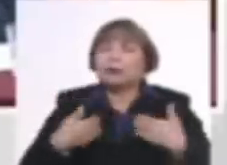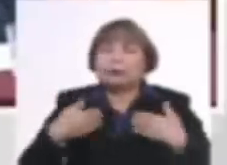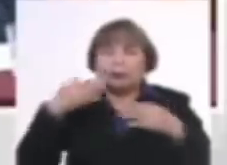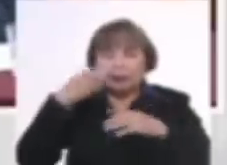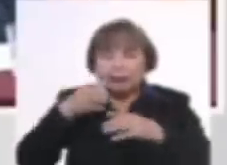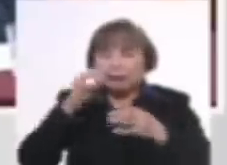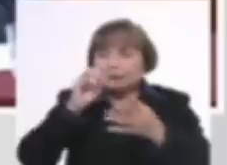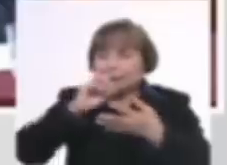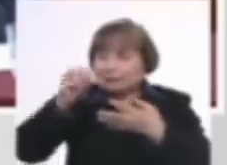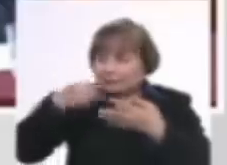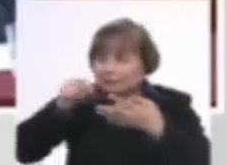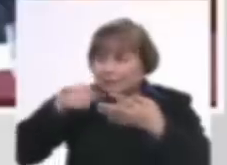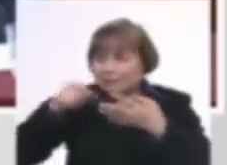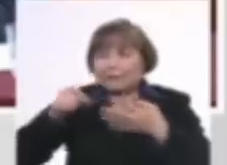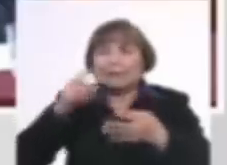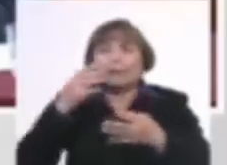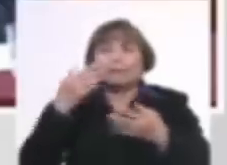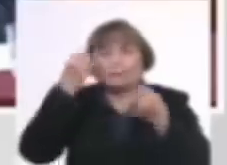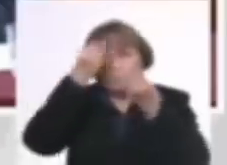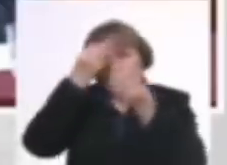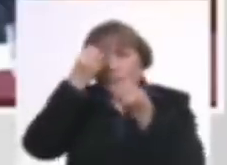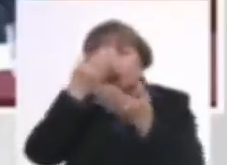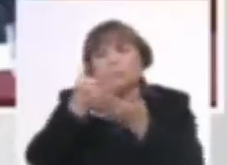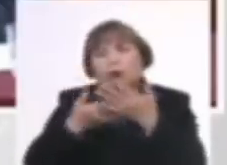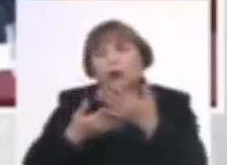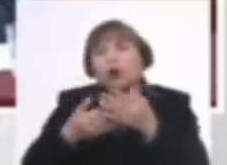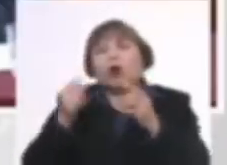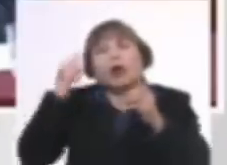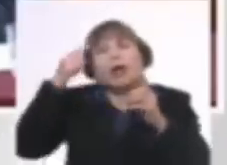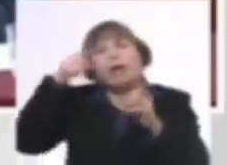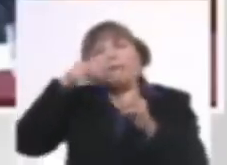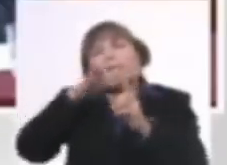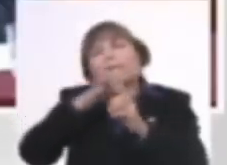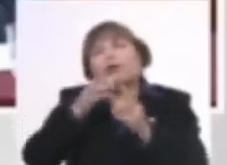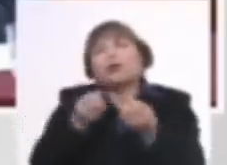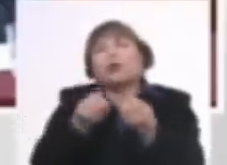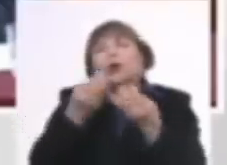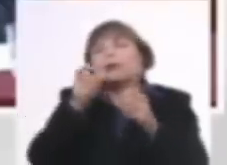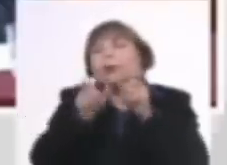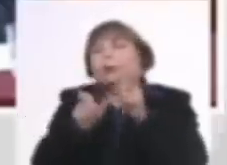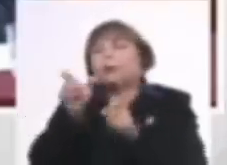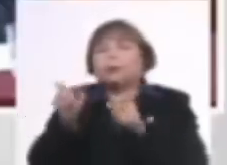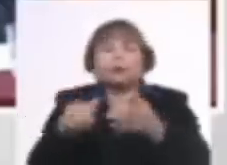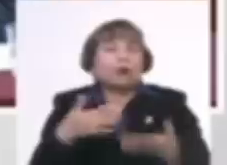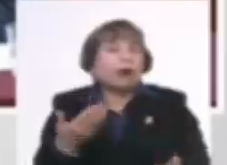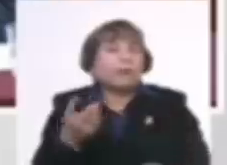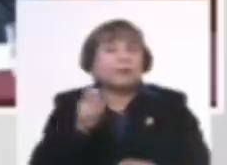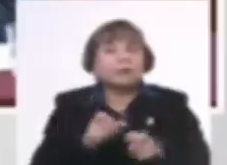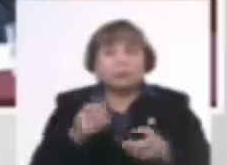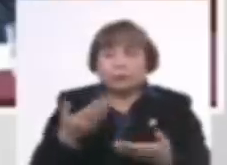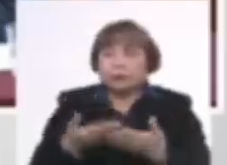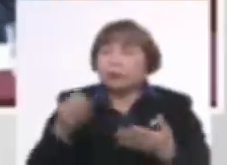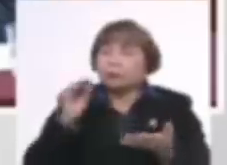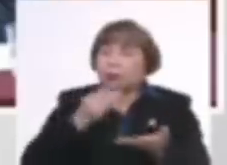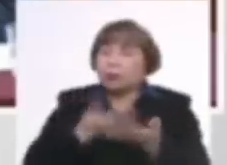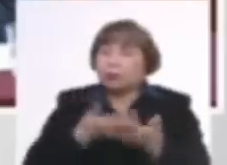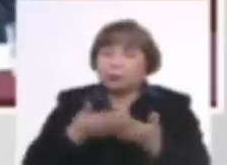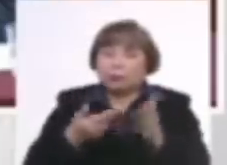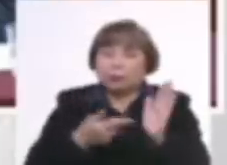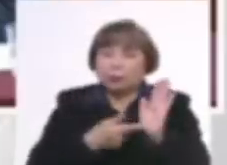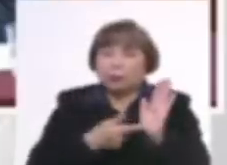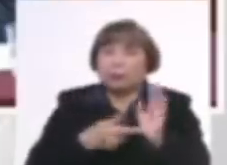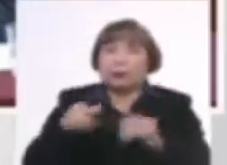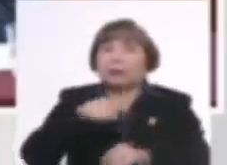en censar, en sacar información. ¿Para qué? Con el fin de saber cuánta población hay y si las demás pruebas de